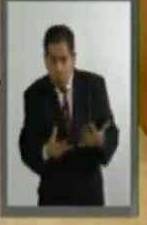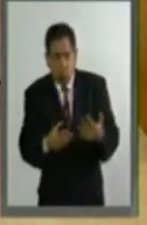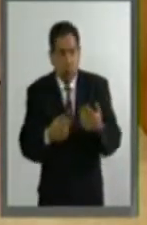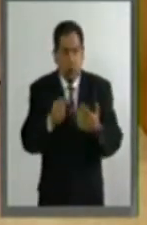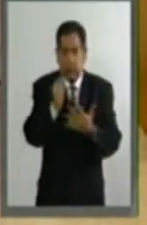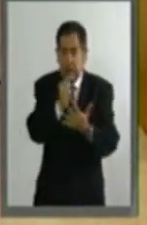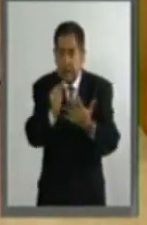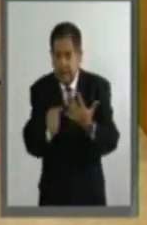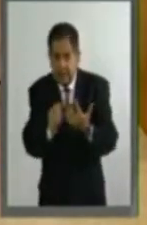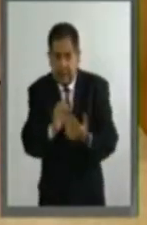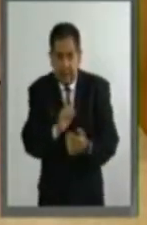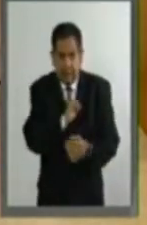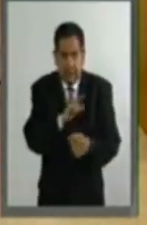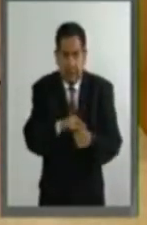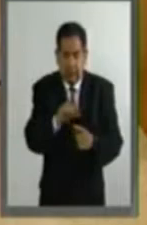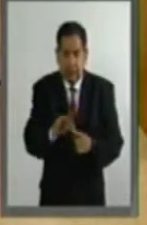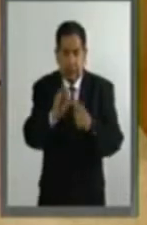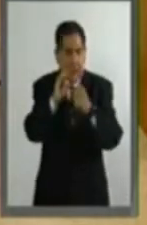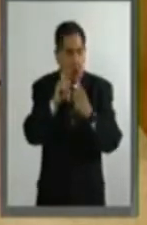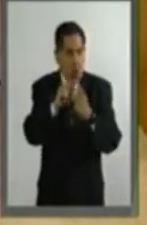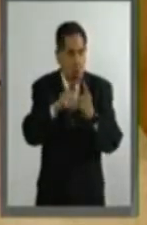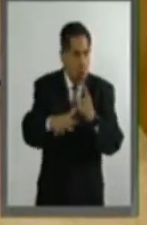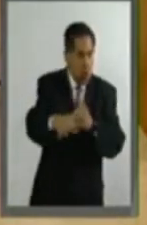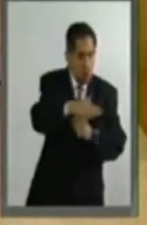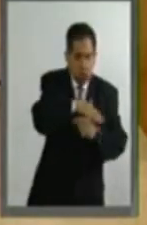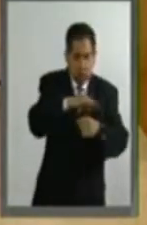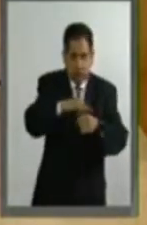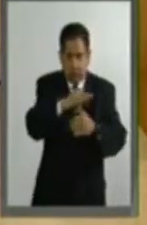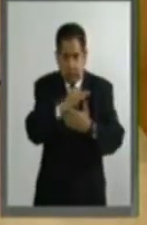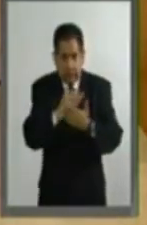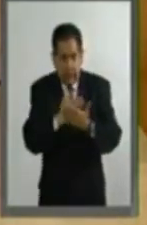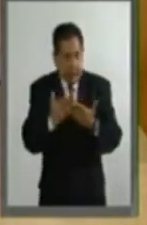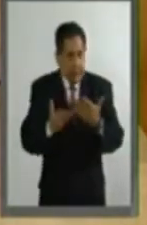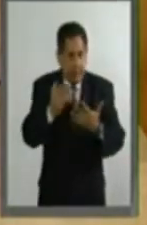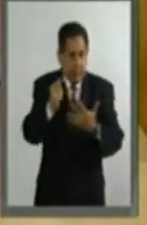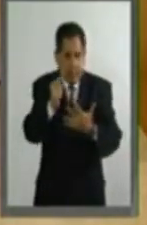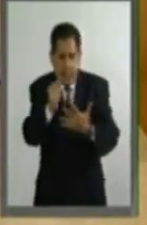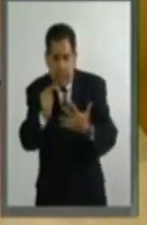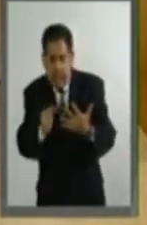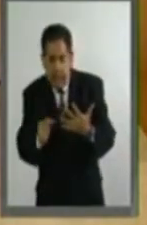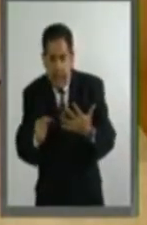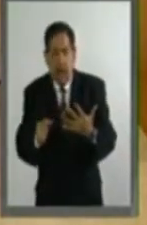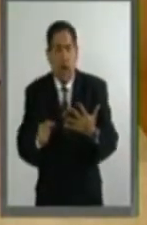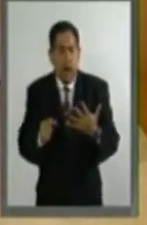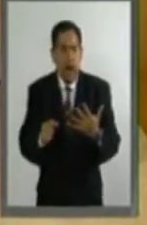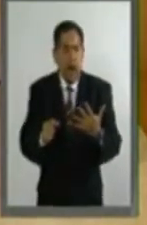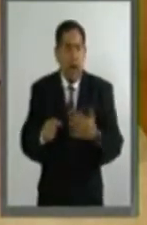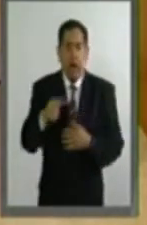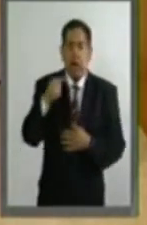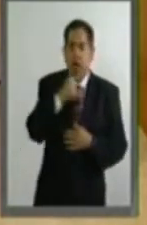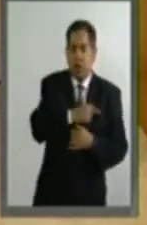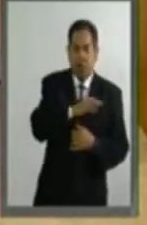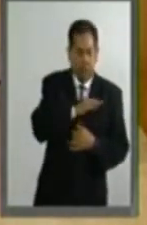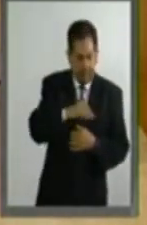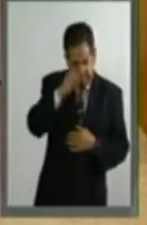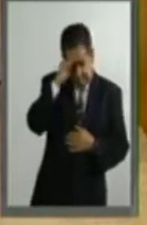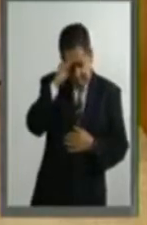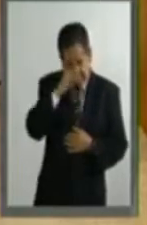circunstancias específicas, a entornos electorales determinados, pueda, en todo